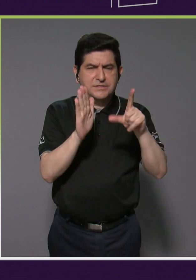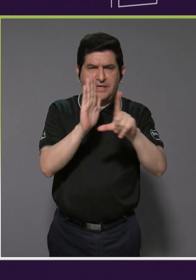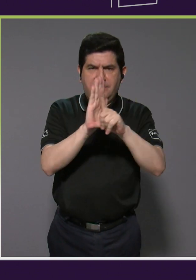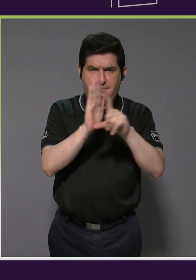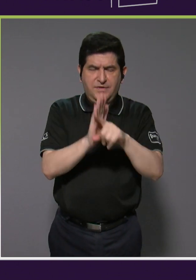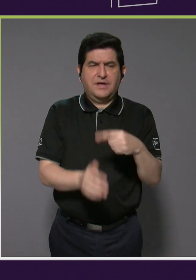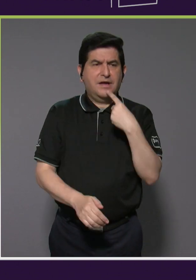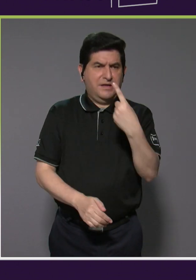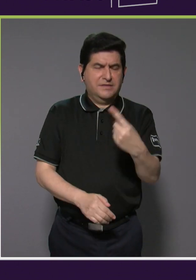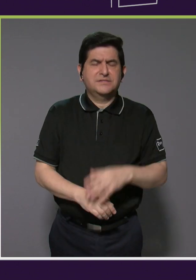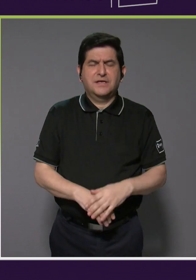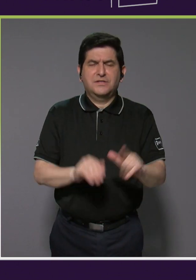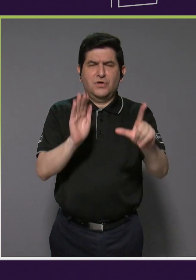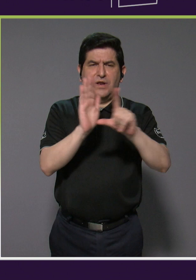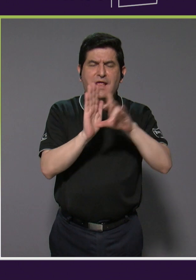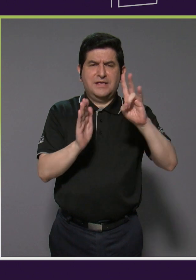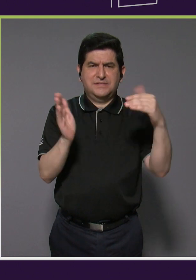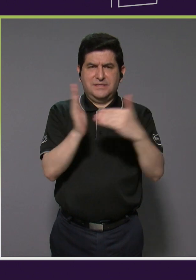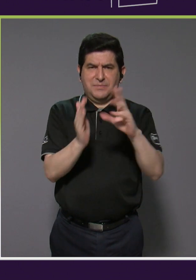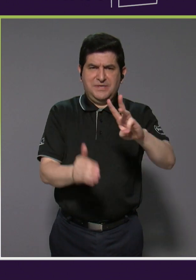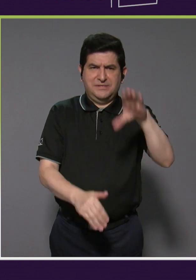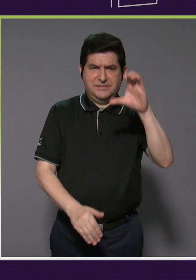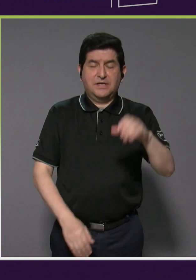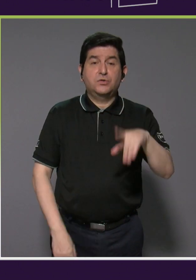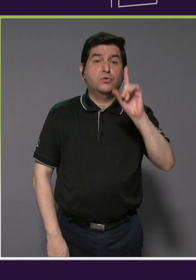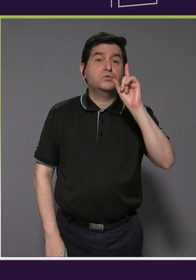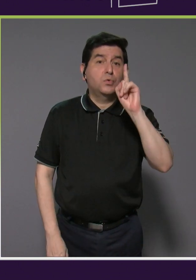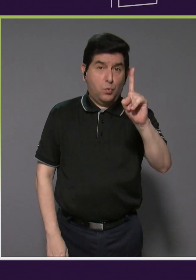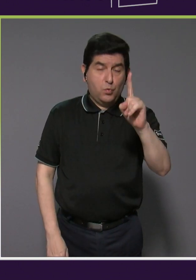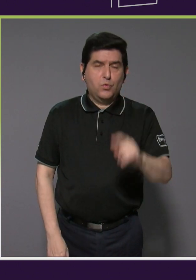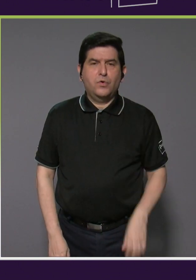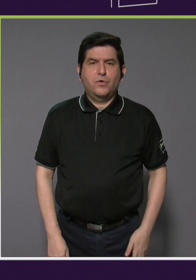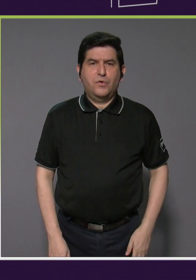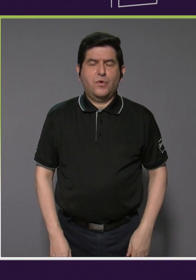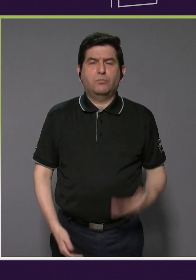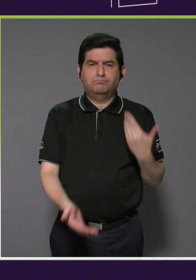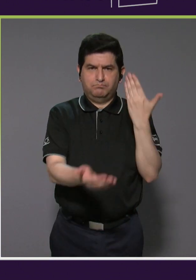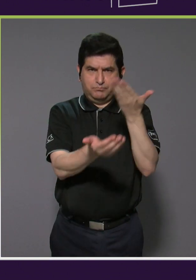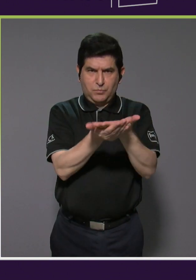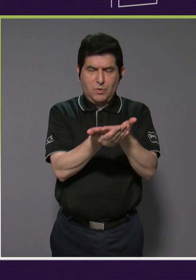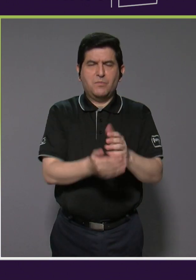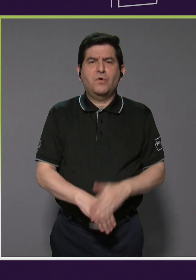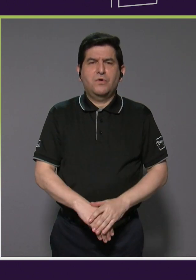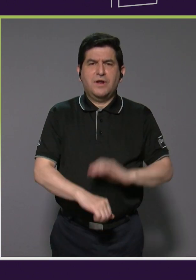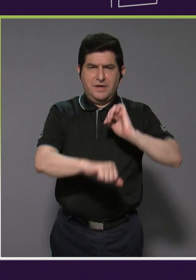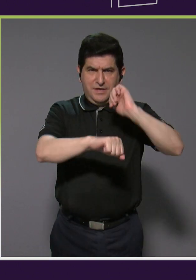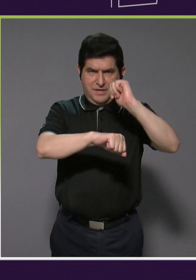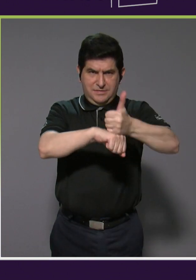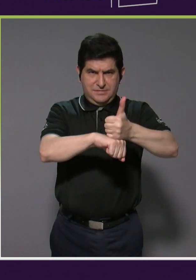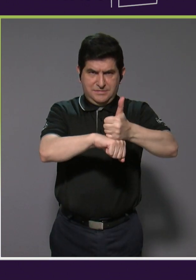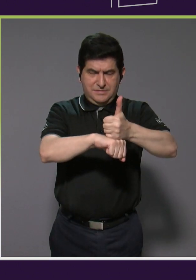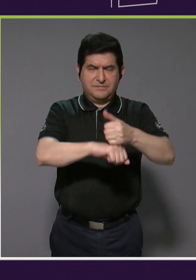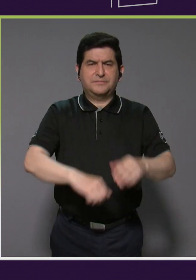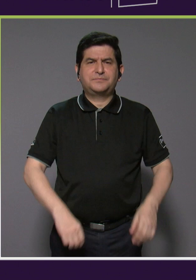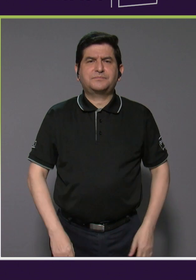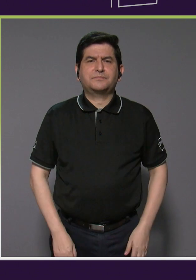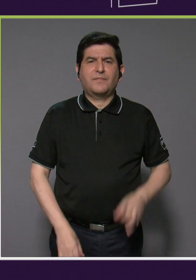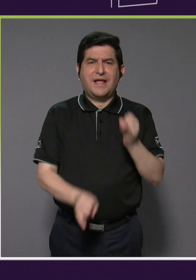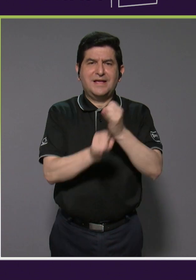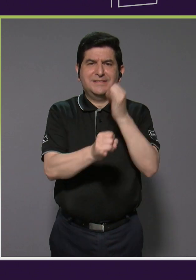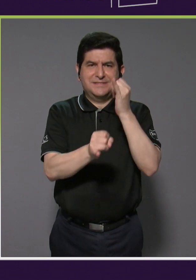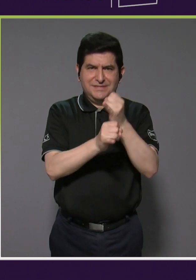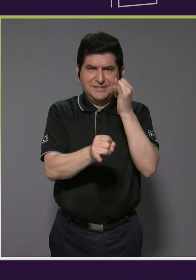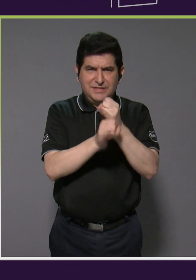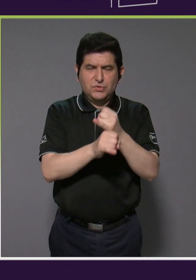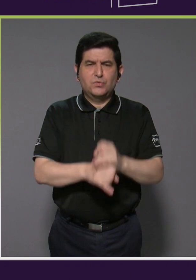lo que dice la ley 7600, y uno de ellos es el que propone la creación de un Instituto